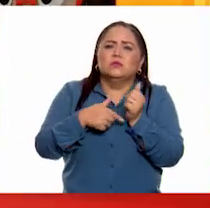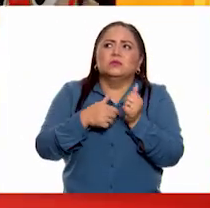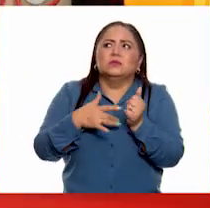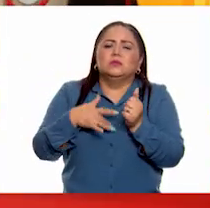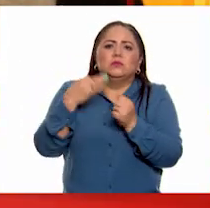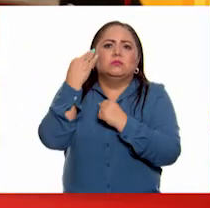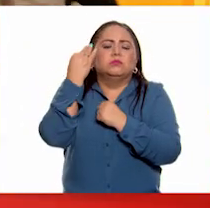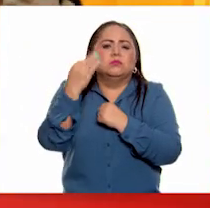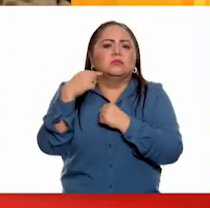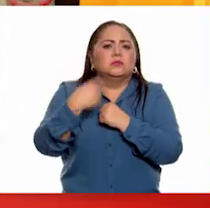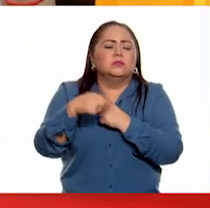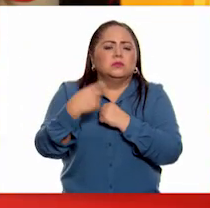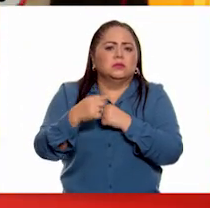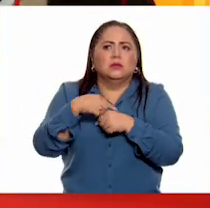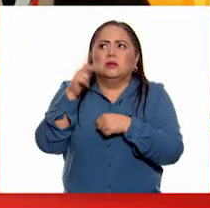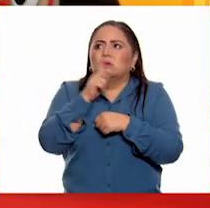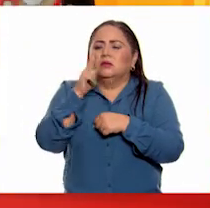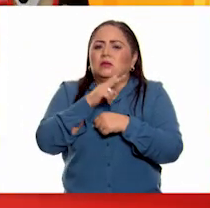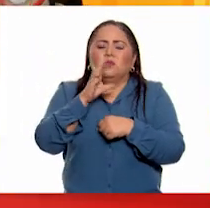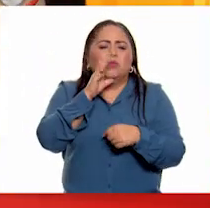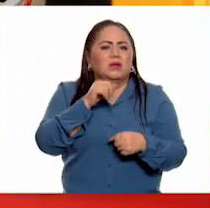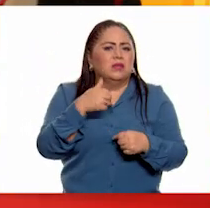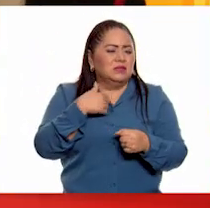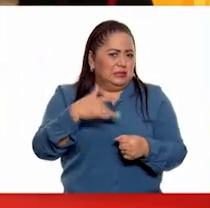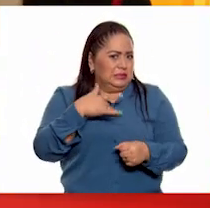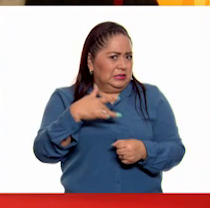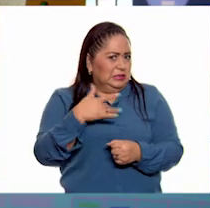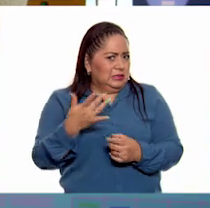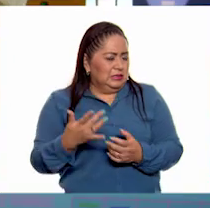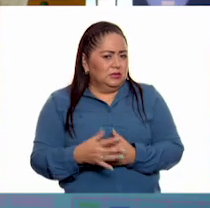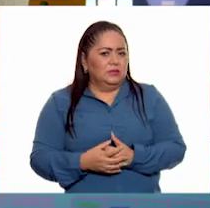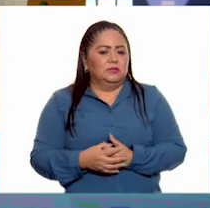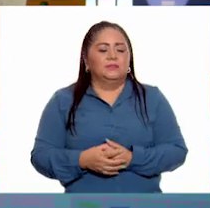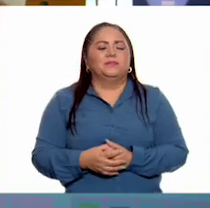siento que se me va a acabar el aire o no podré respirar.